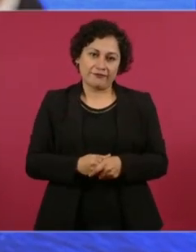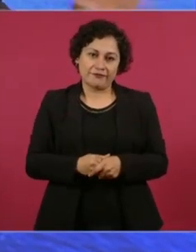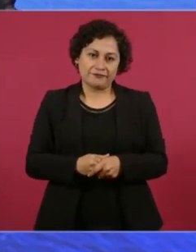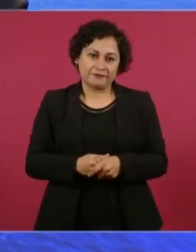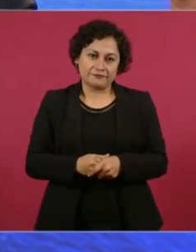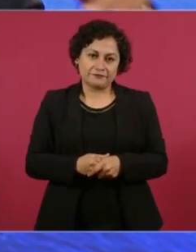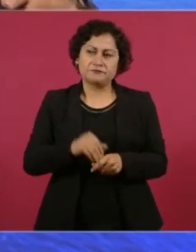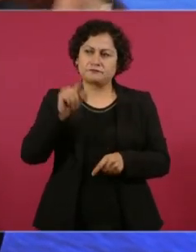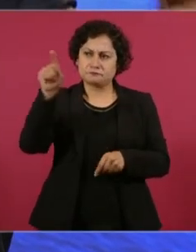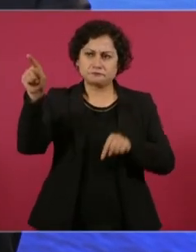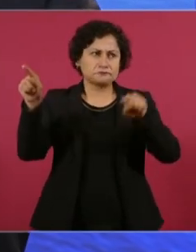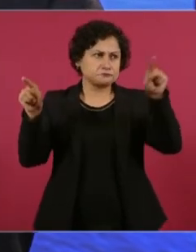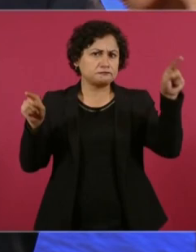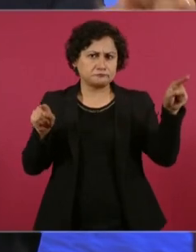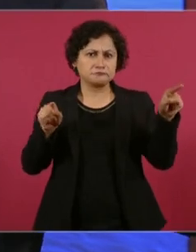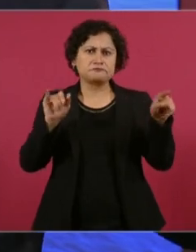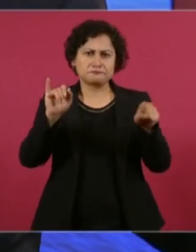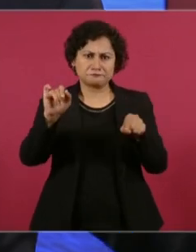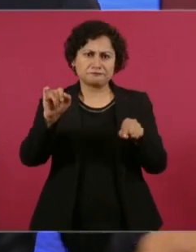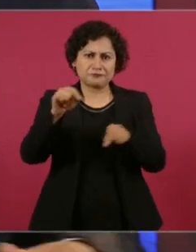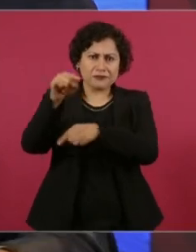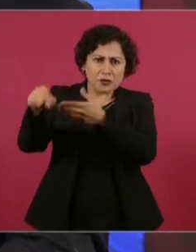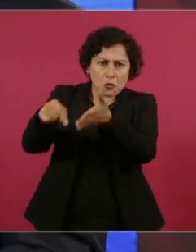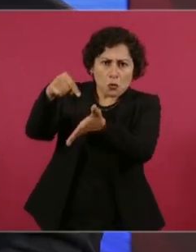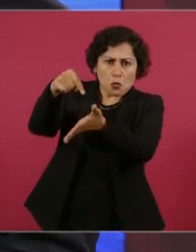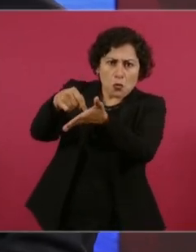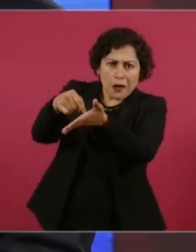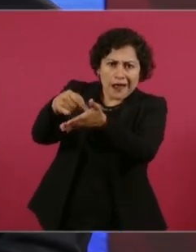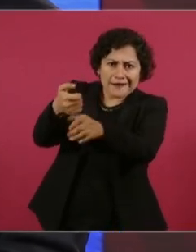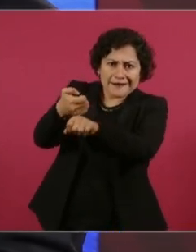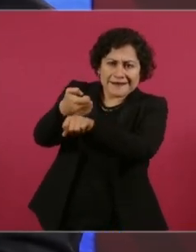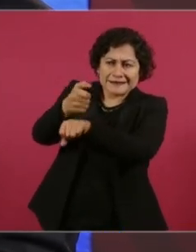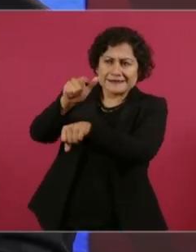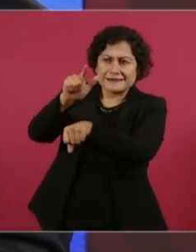Ahí hay medios, fíjense, regionales,